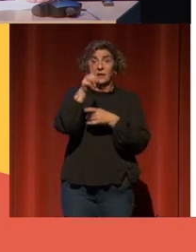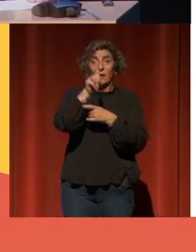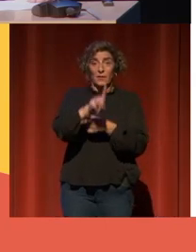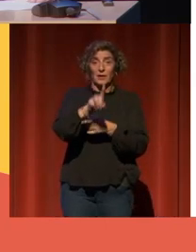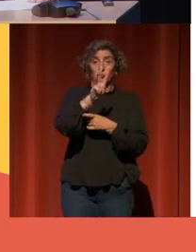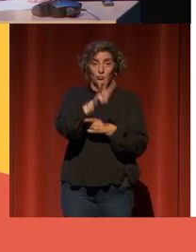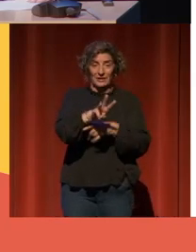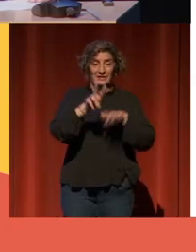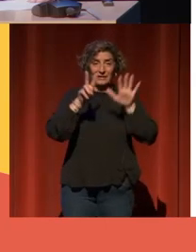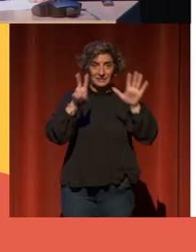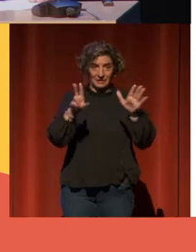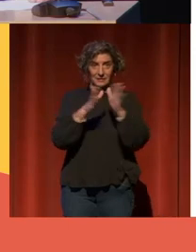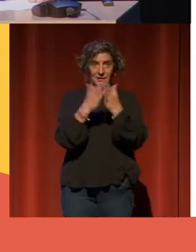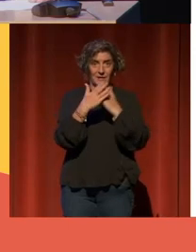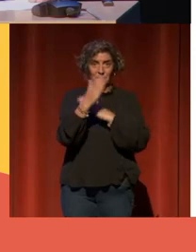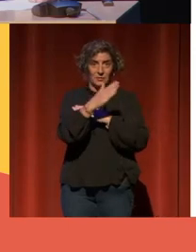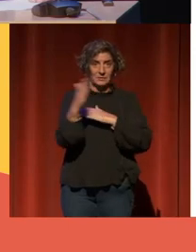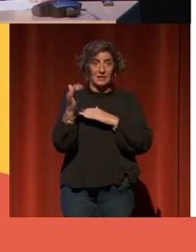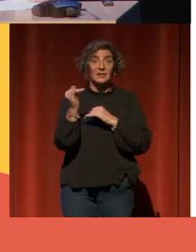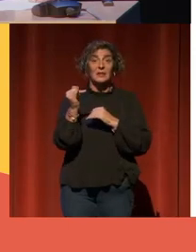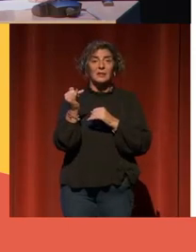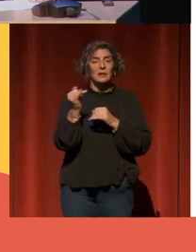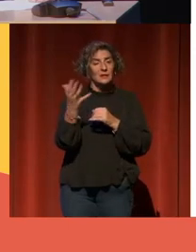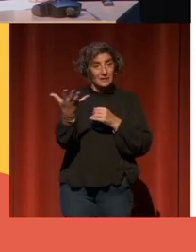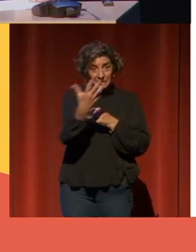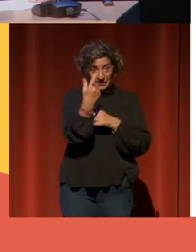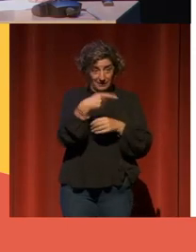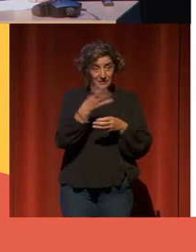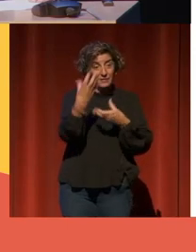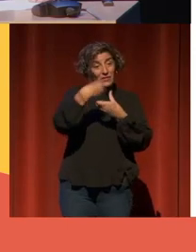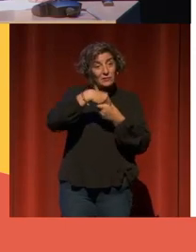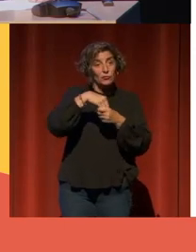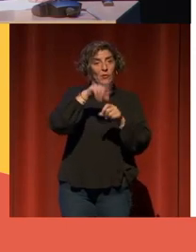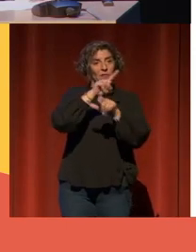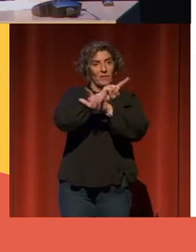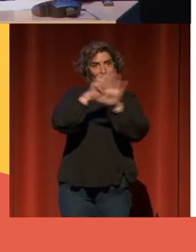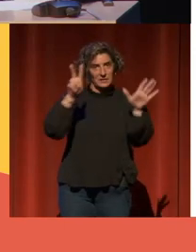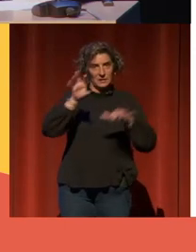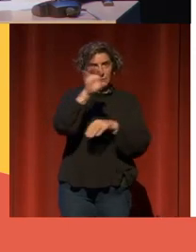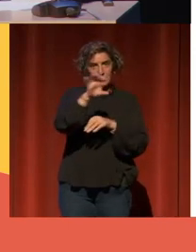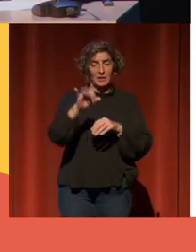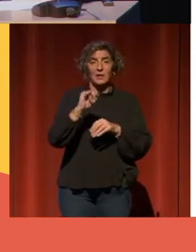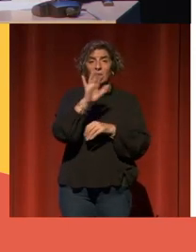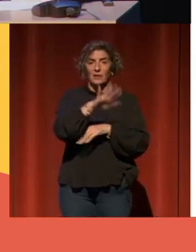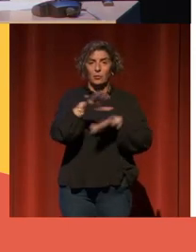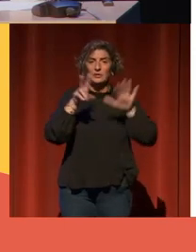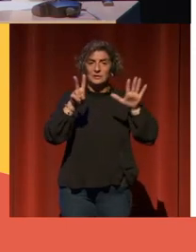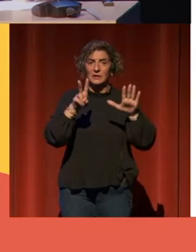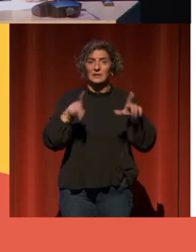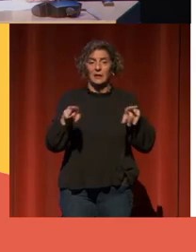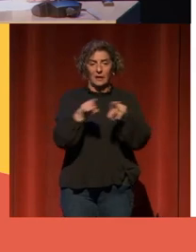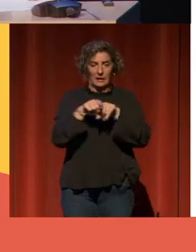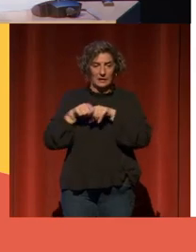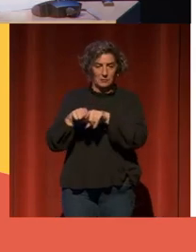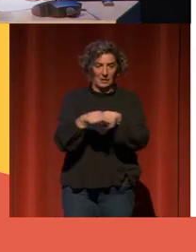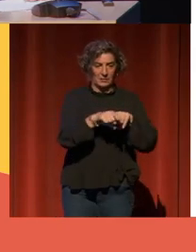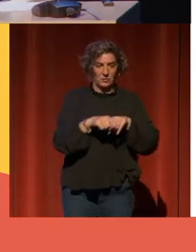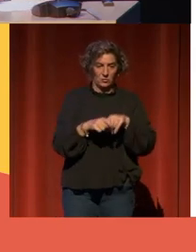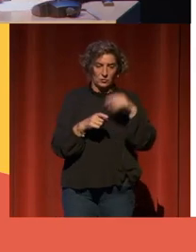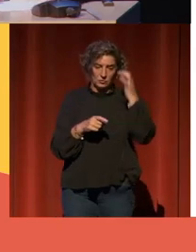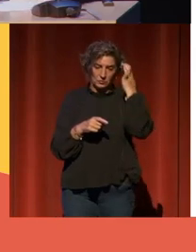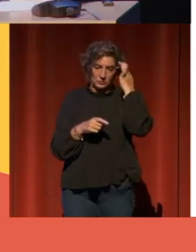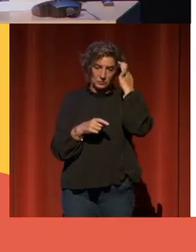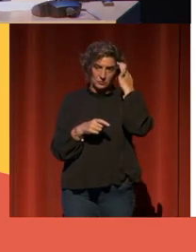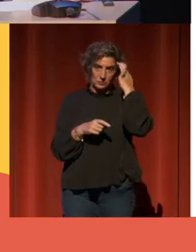137 bibliotecas de 17 países implicados y 50 s hermanamientos el